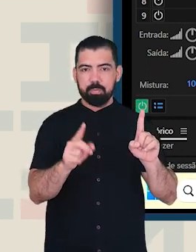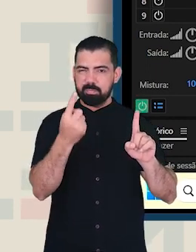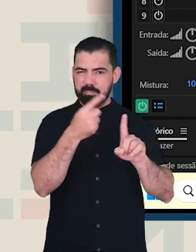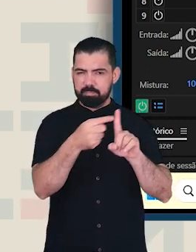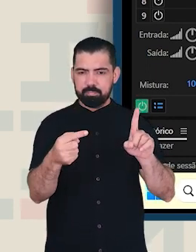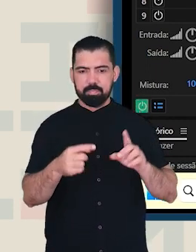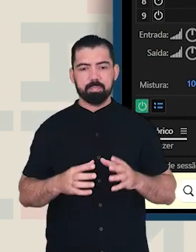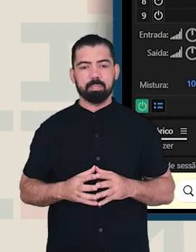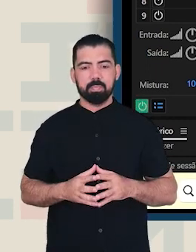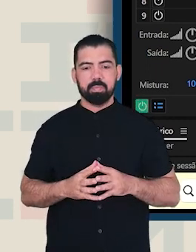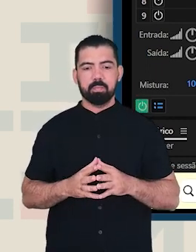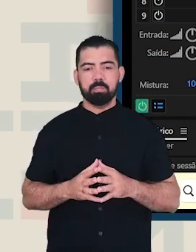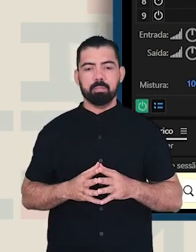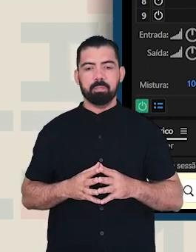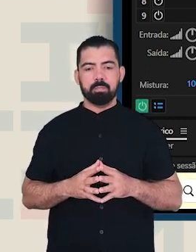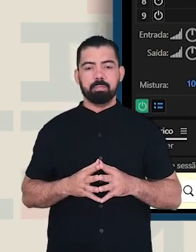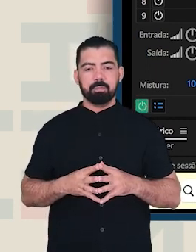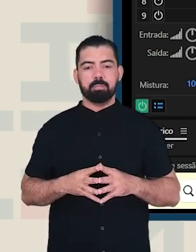Entonces aquí